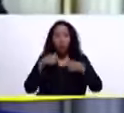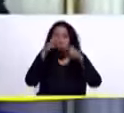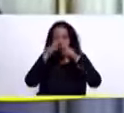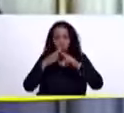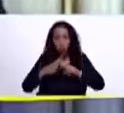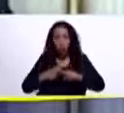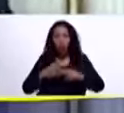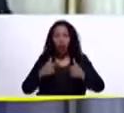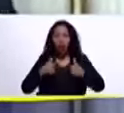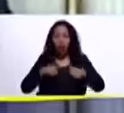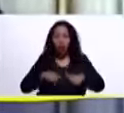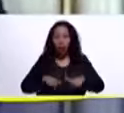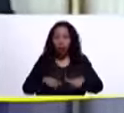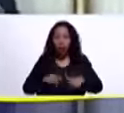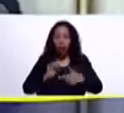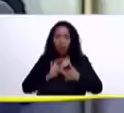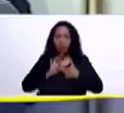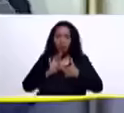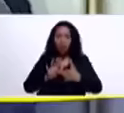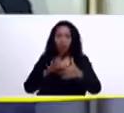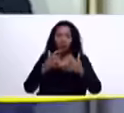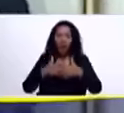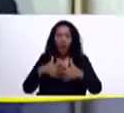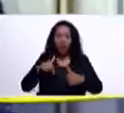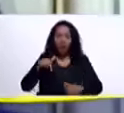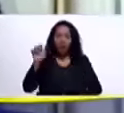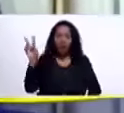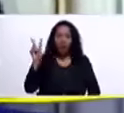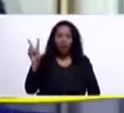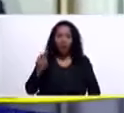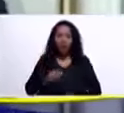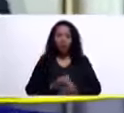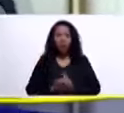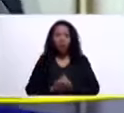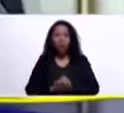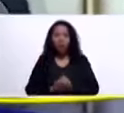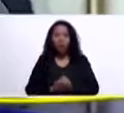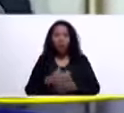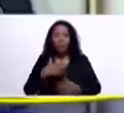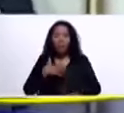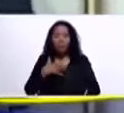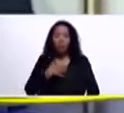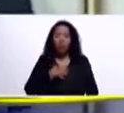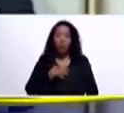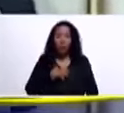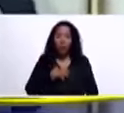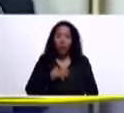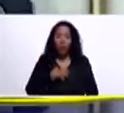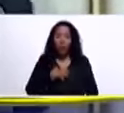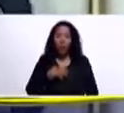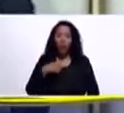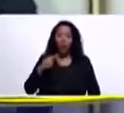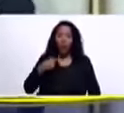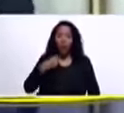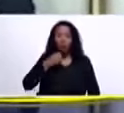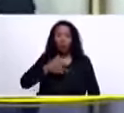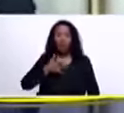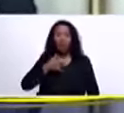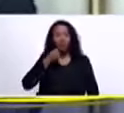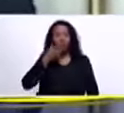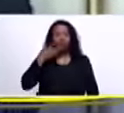industriales de nuestro país. Y bueno, para complementar lo que dijeron mis compañeros y mi sobrino Orlando Camacho, que está aquí, y Adán